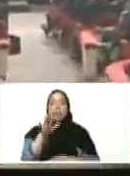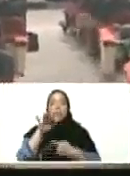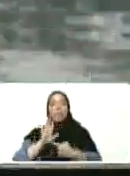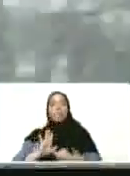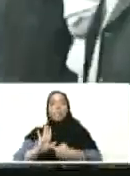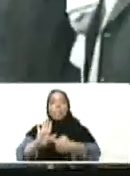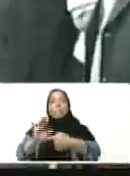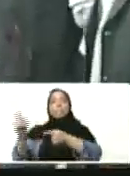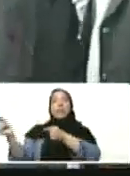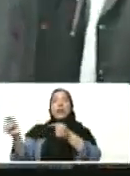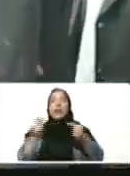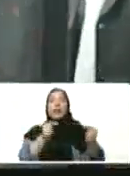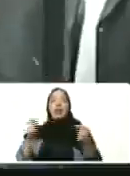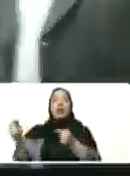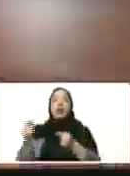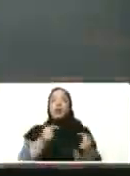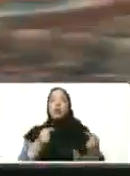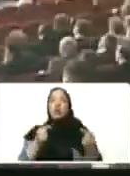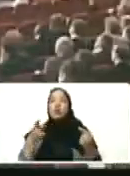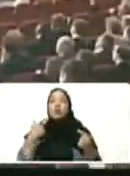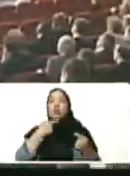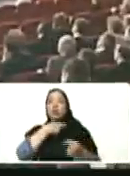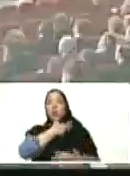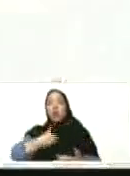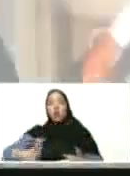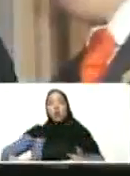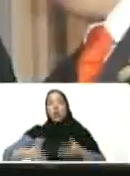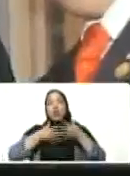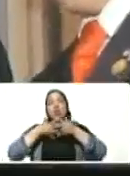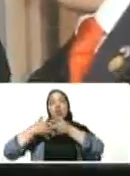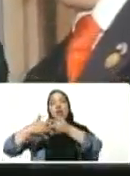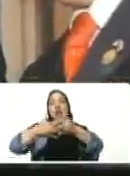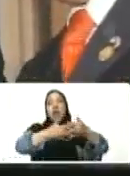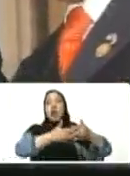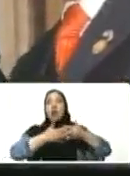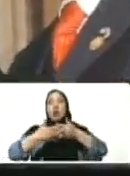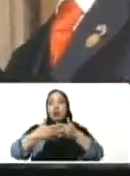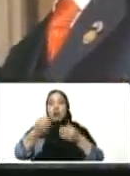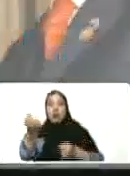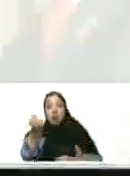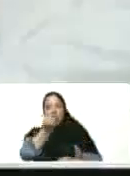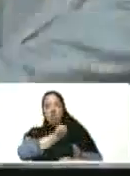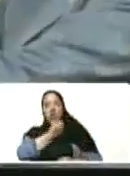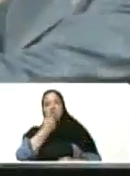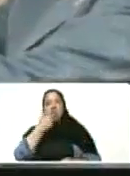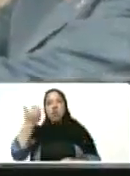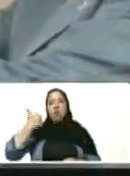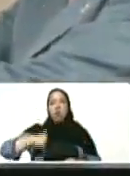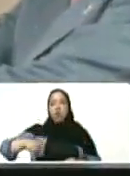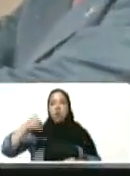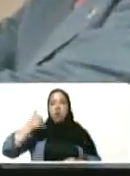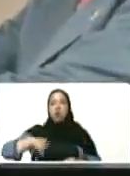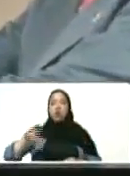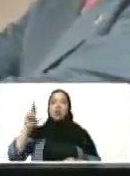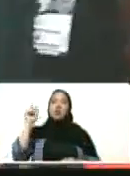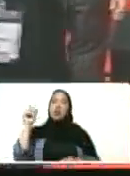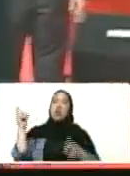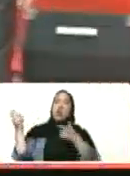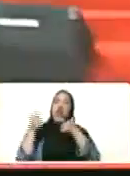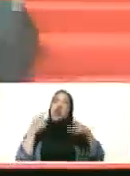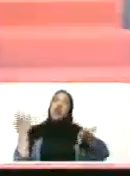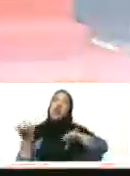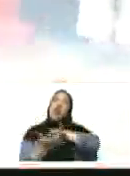del Diablo Mayor, George Bush se enterró el Alca en Mar del Plata. Tengan la seguridad que la